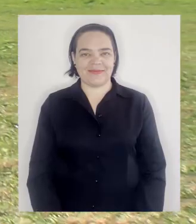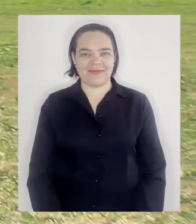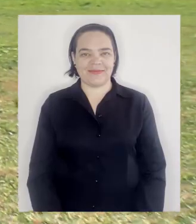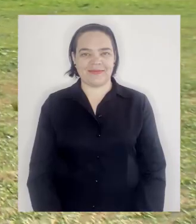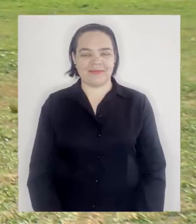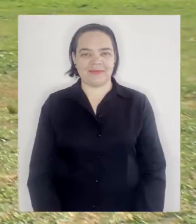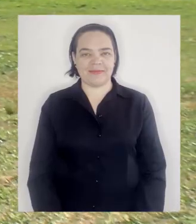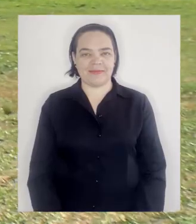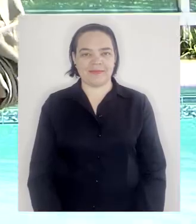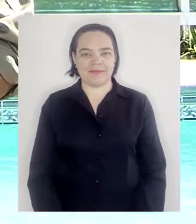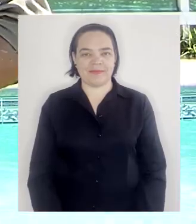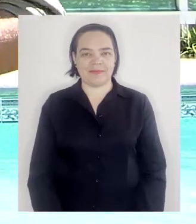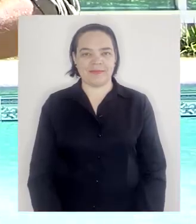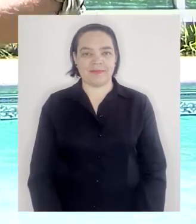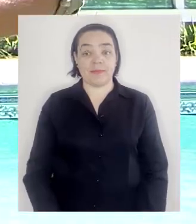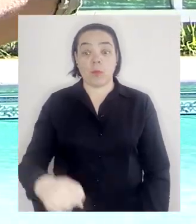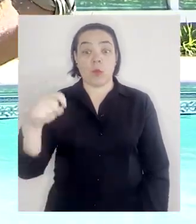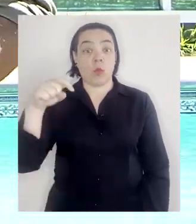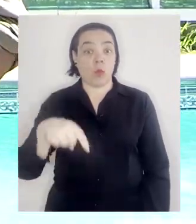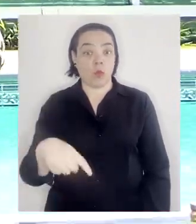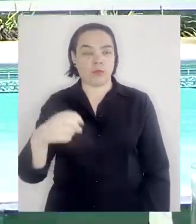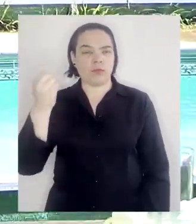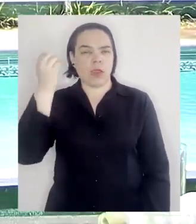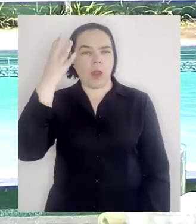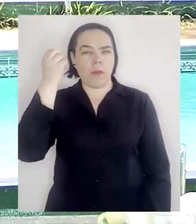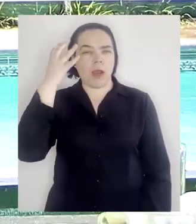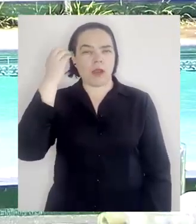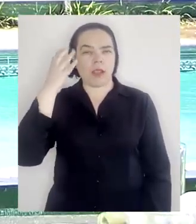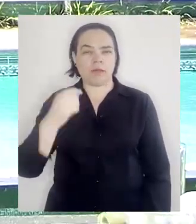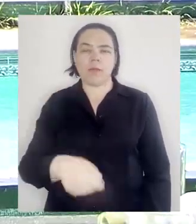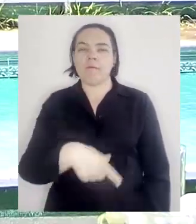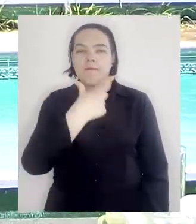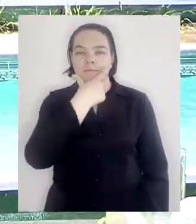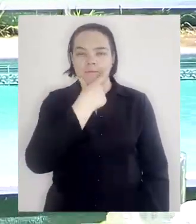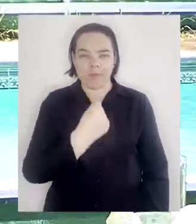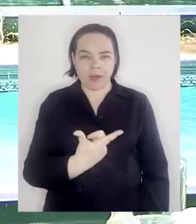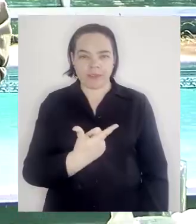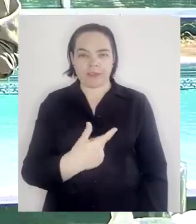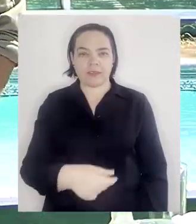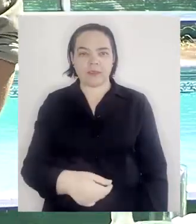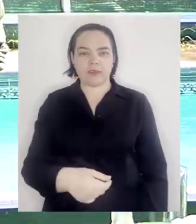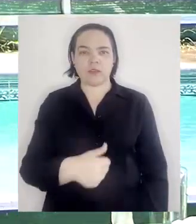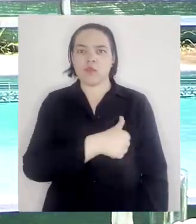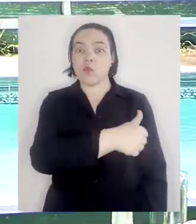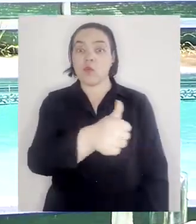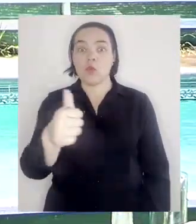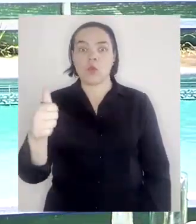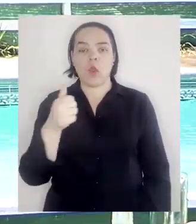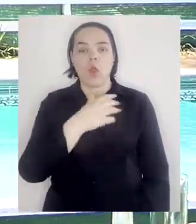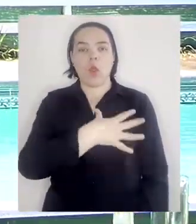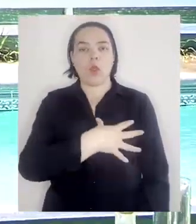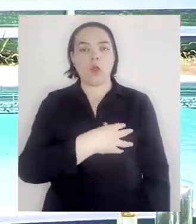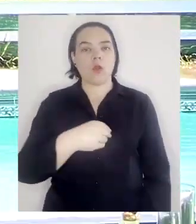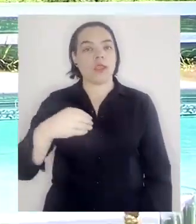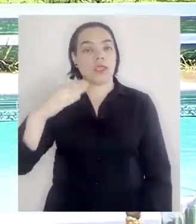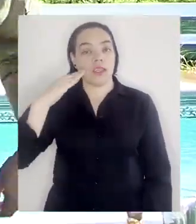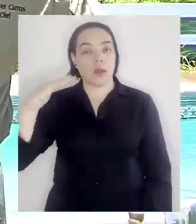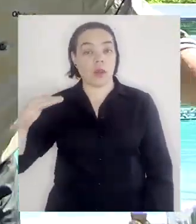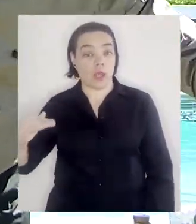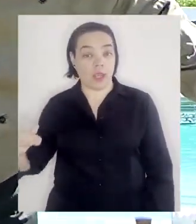Bueno, se aprendió hoy día a hacer algo muy simple, muy sencillo. Todos los niños aman. A los niños les encanta hacer